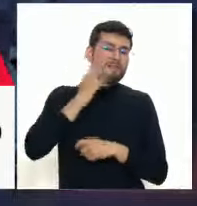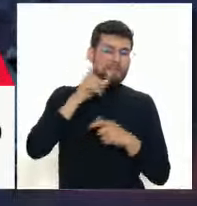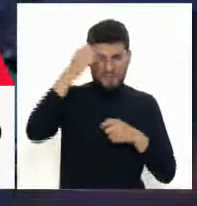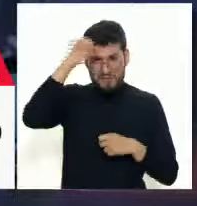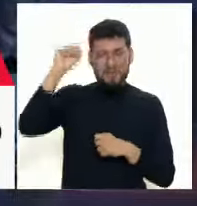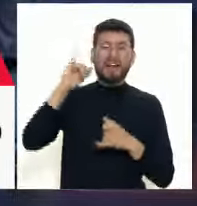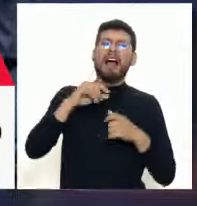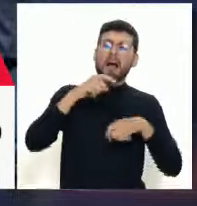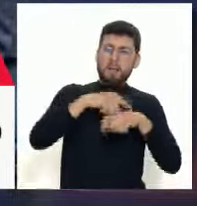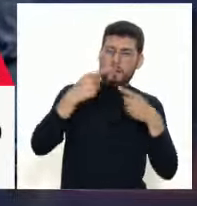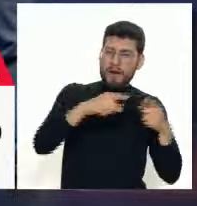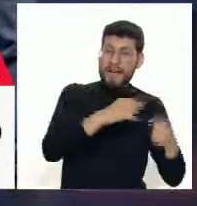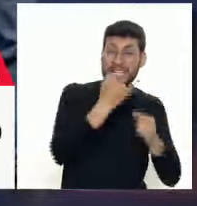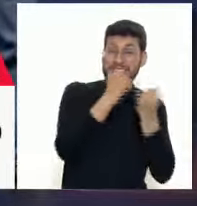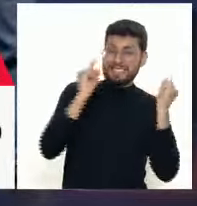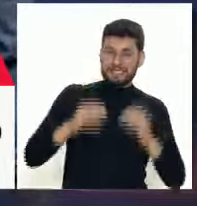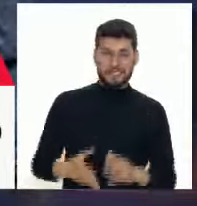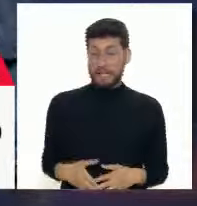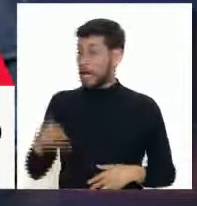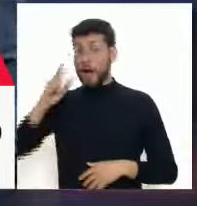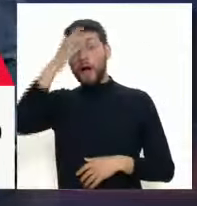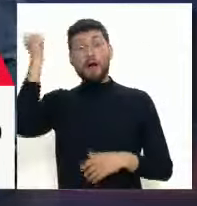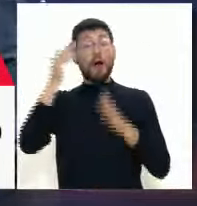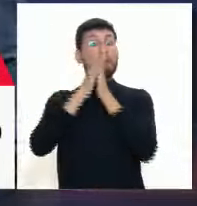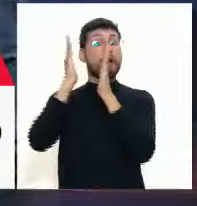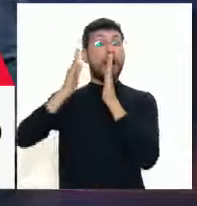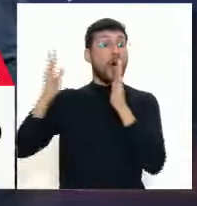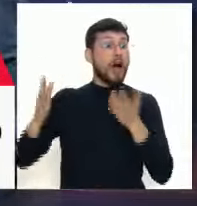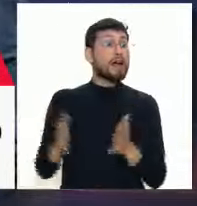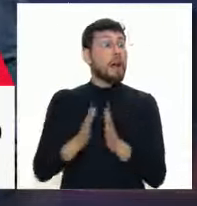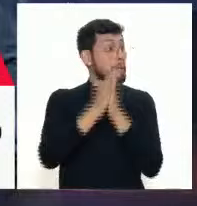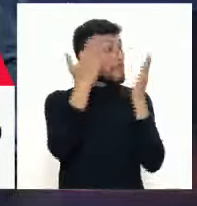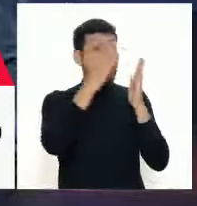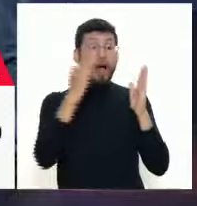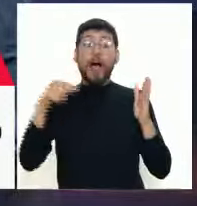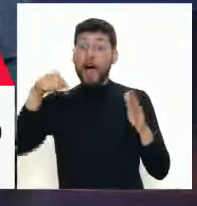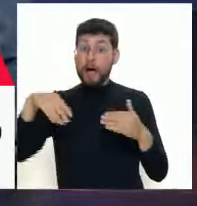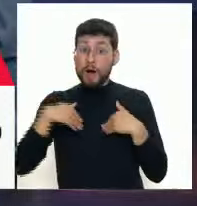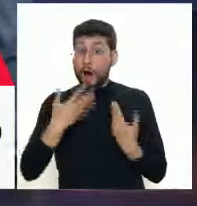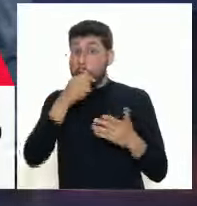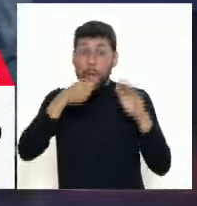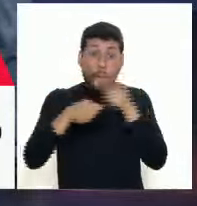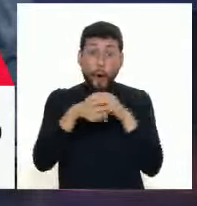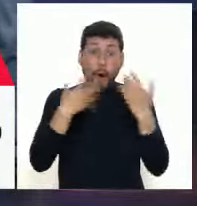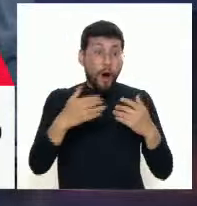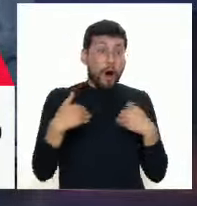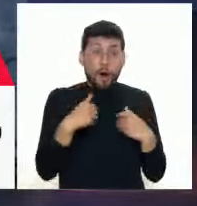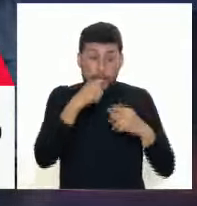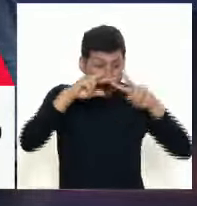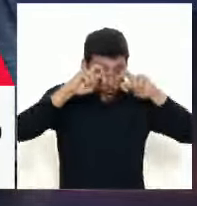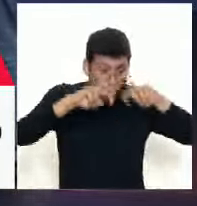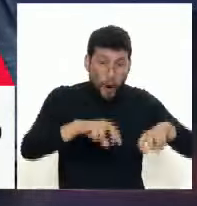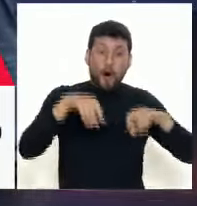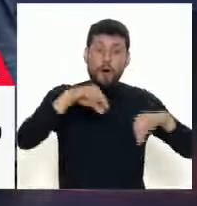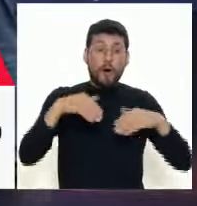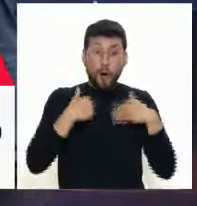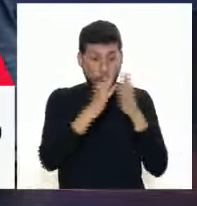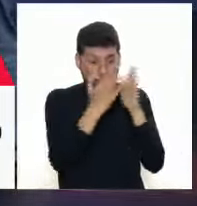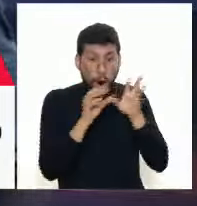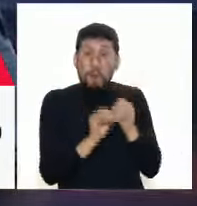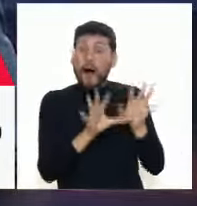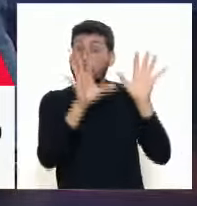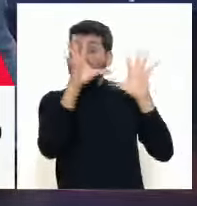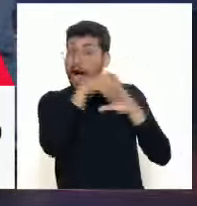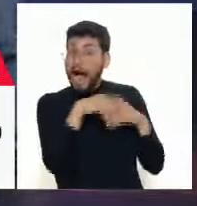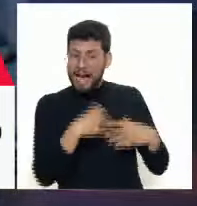nuestra independencia. ¡Ah! Y no se olviden de la biblioteca, ese lugar que guarda más secretos que el mismísimo compendio